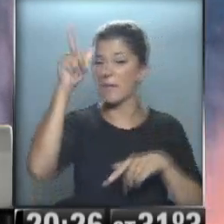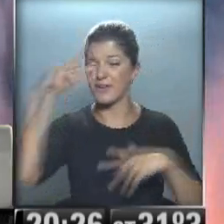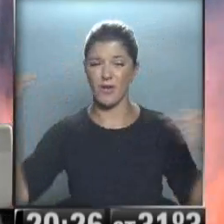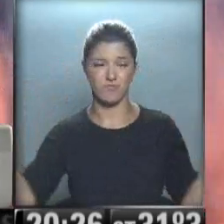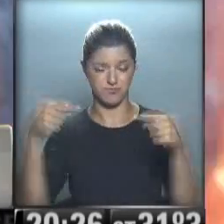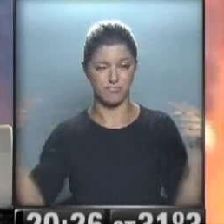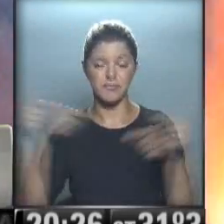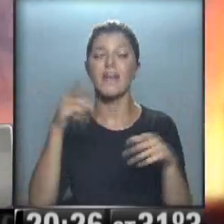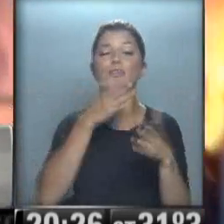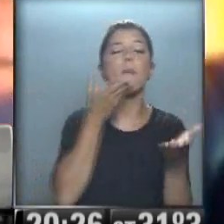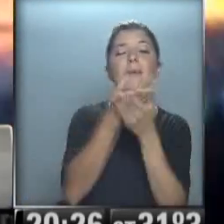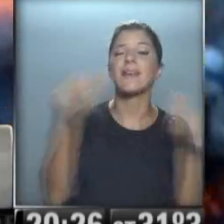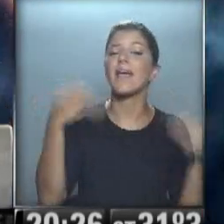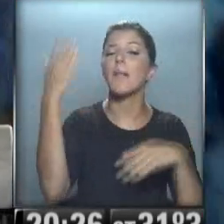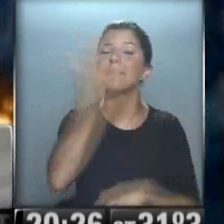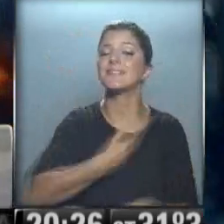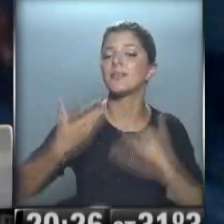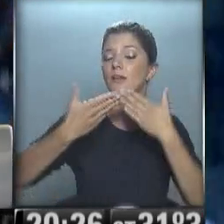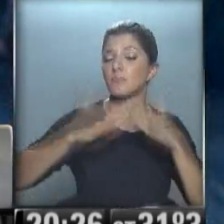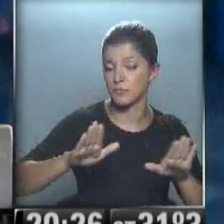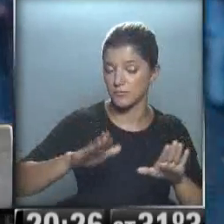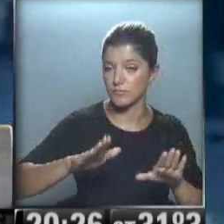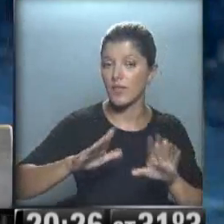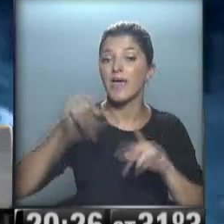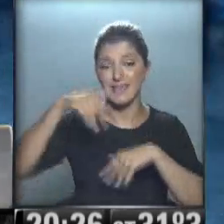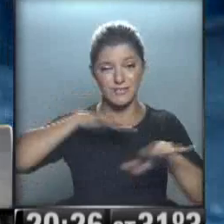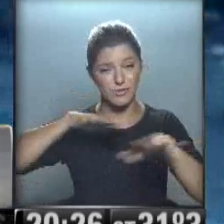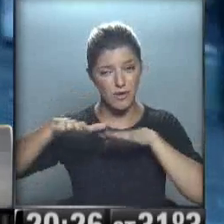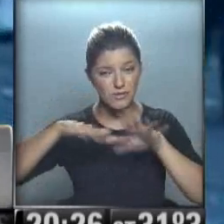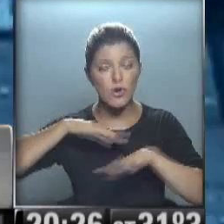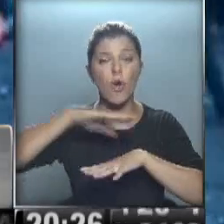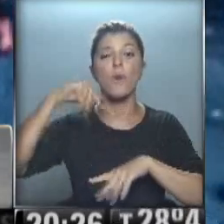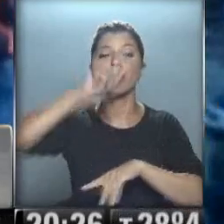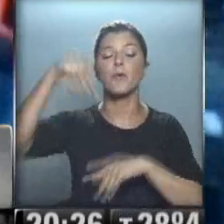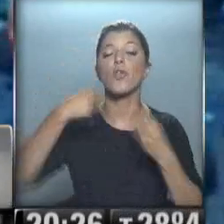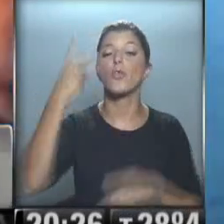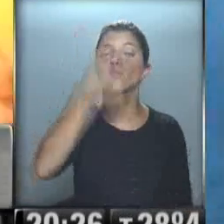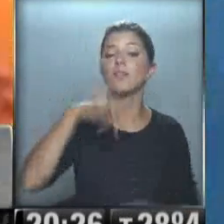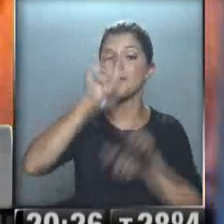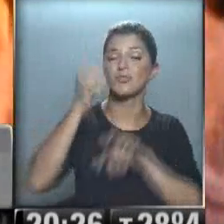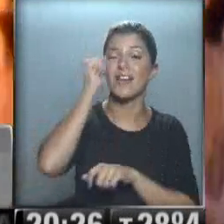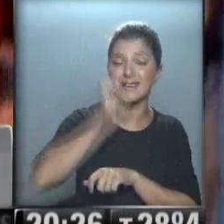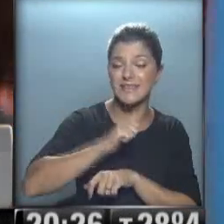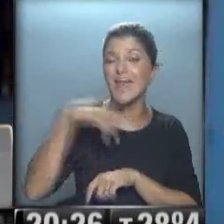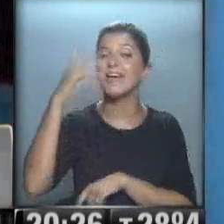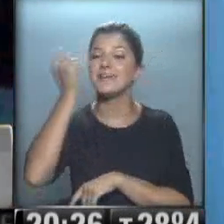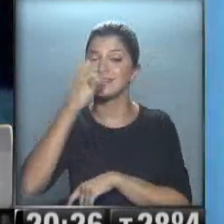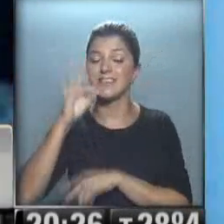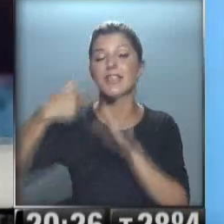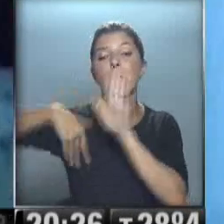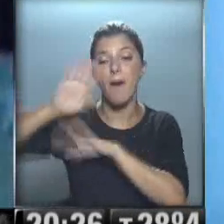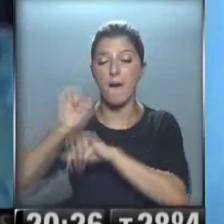renuncia del presidente y la anulación de leyes de ajuste. Los incidentes provocaron 200 heridos y más de 60 detenidos.